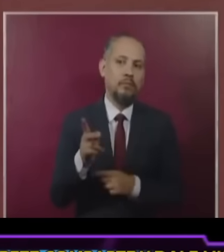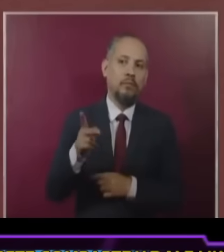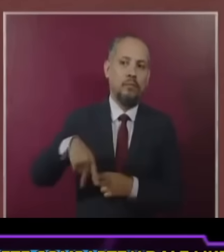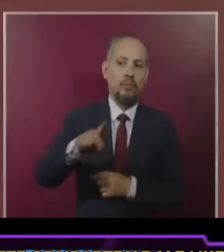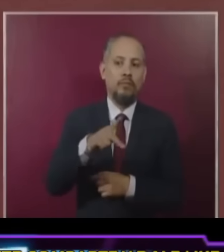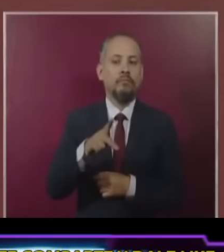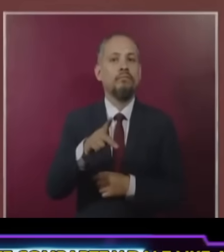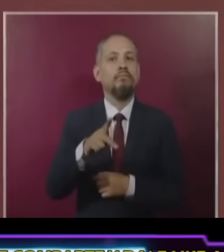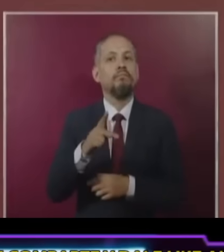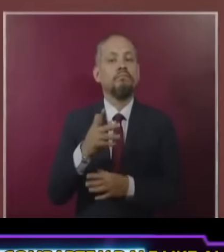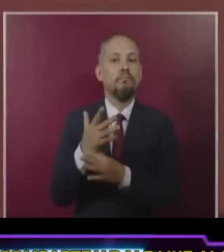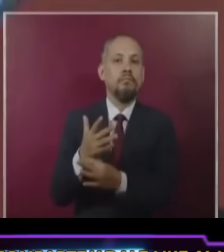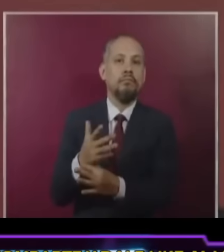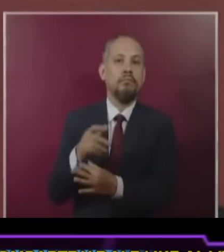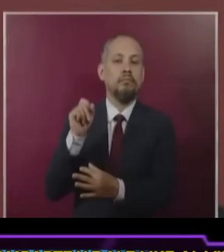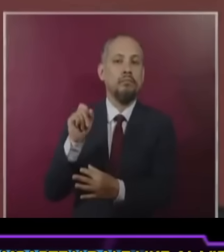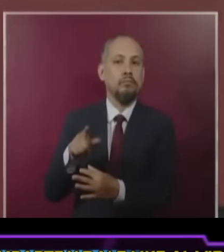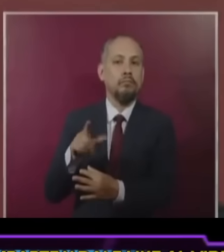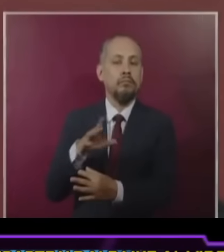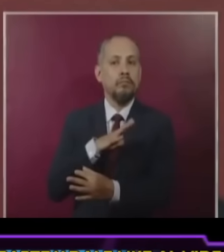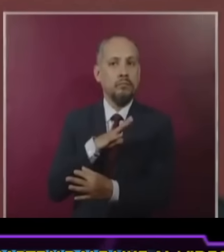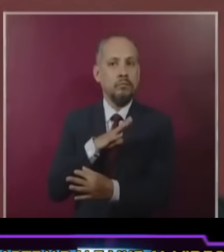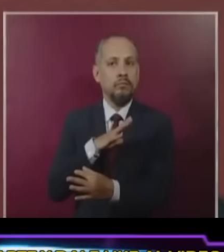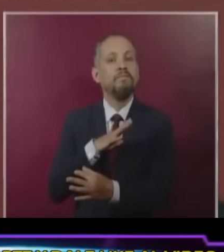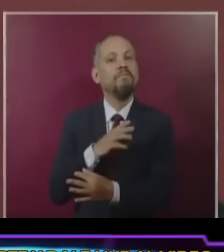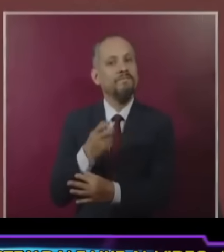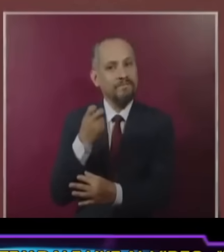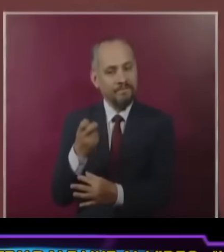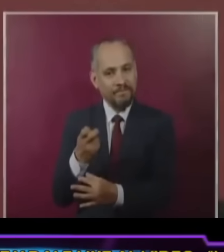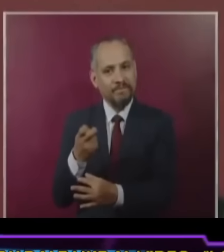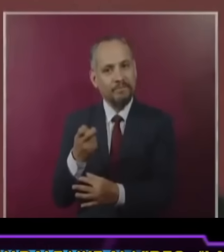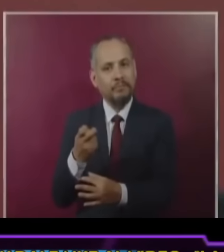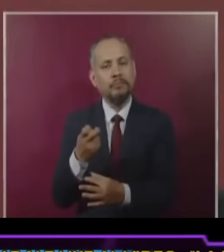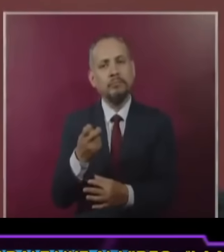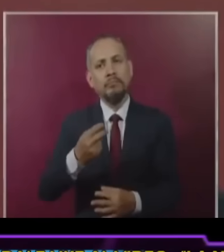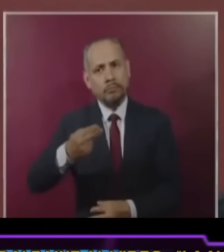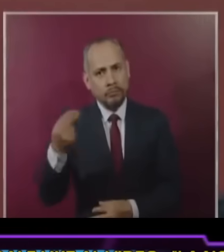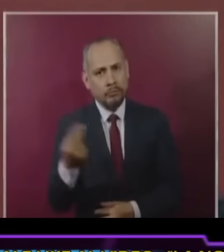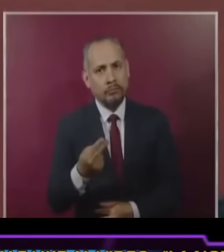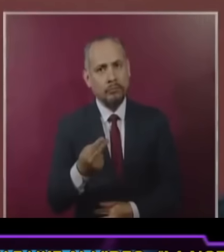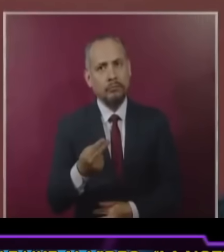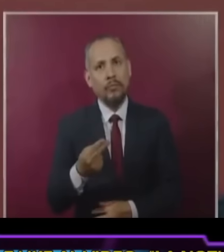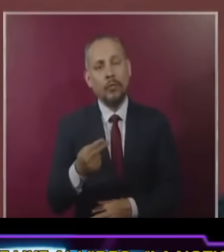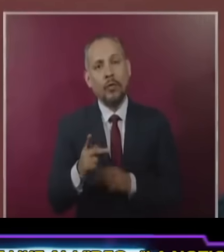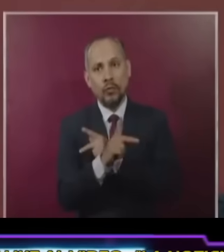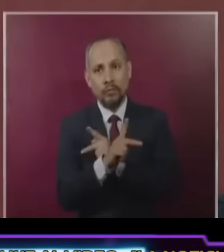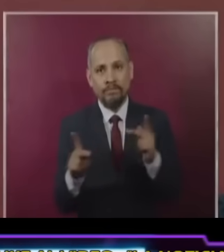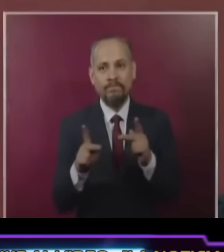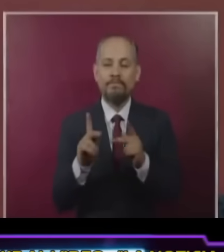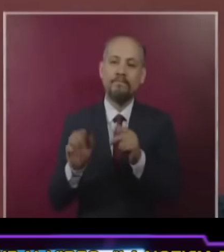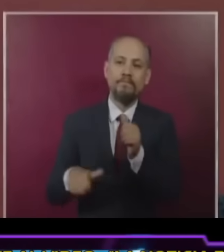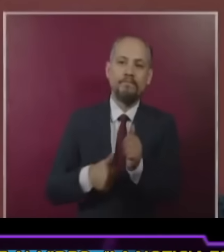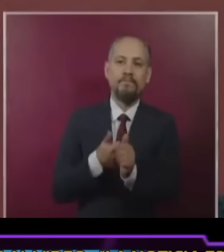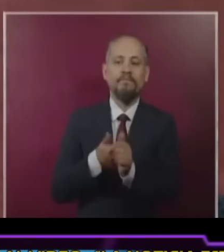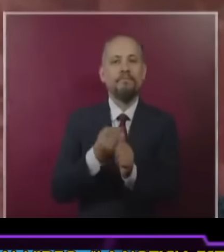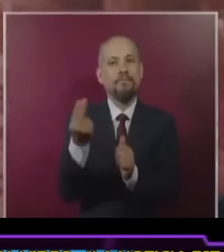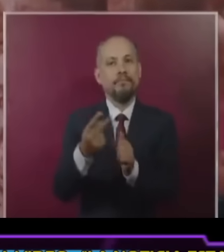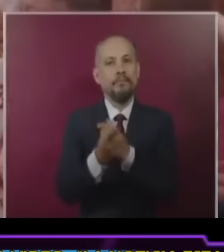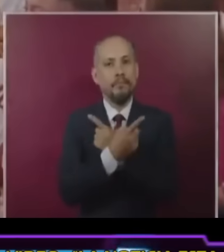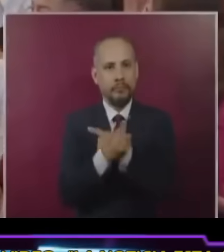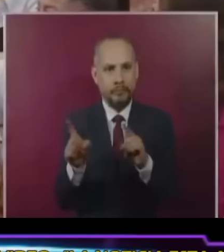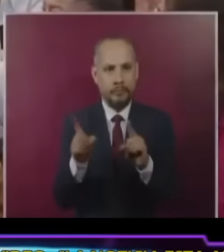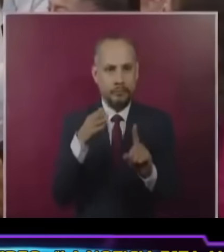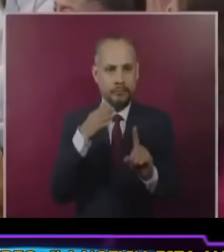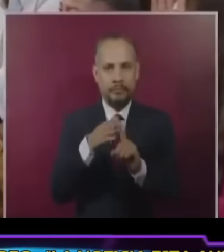decidió por una reforma y por eso todos debemos respaldarla sí o no